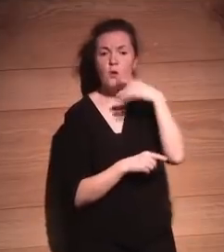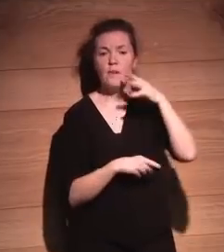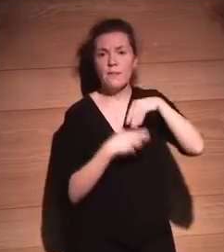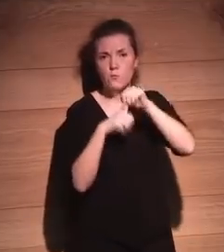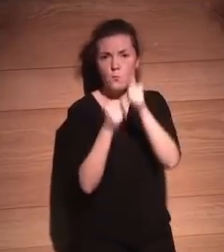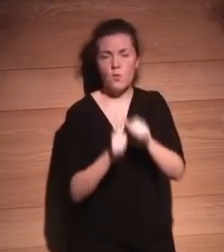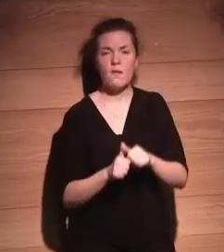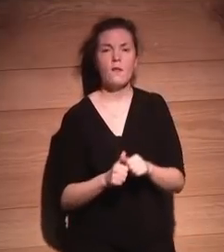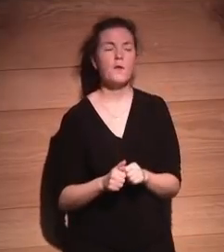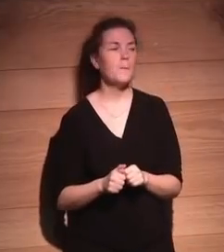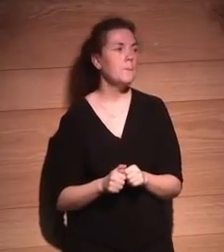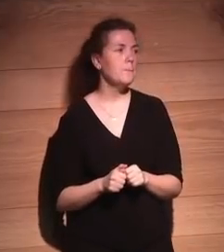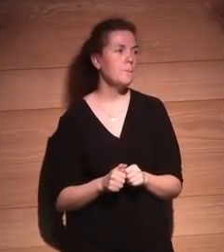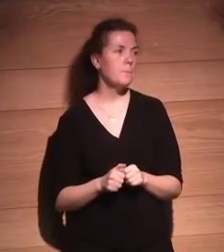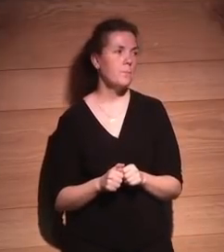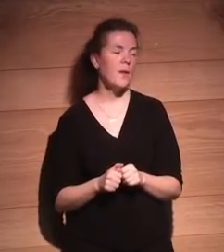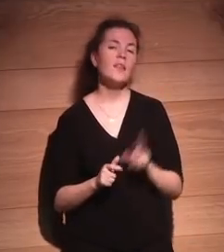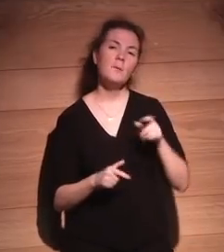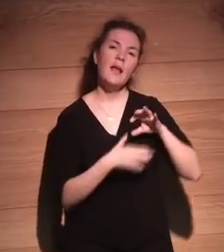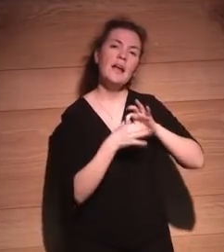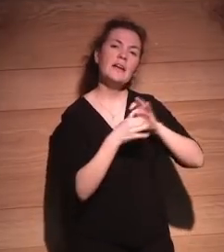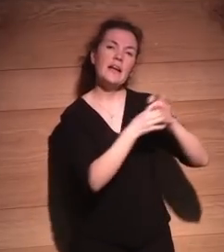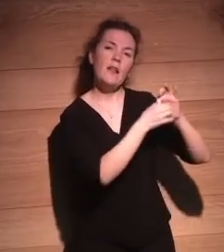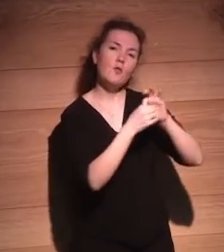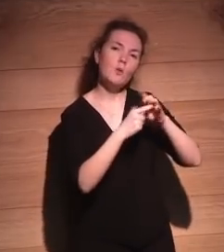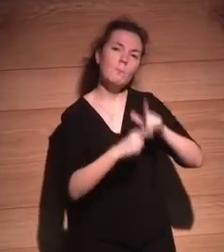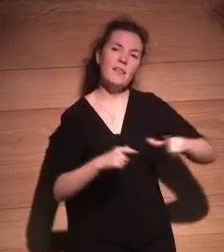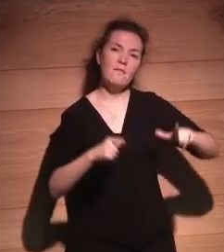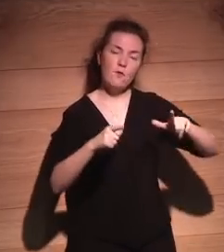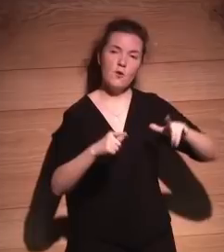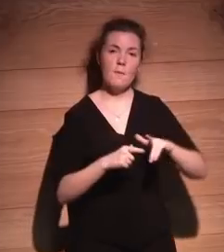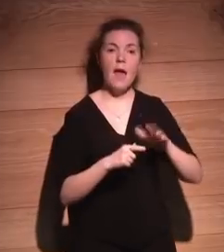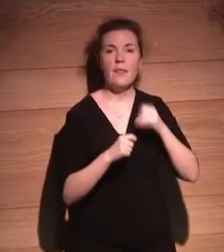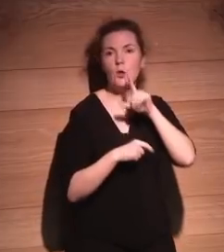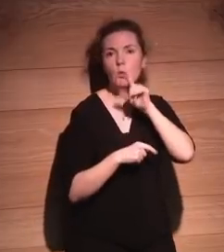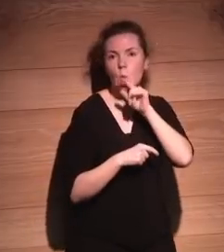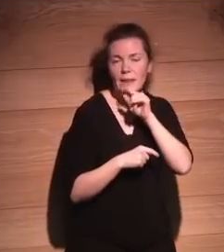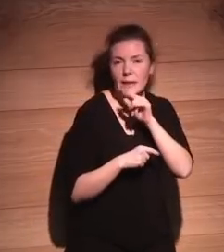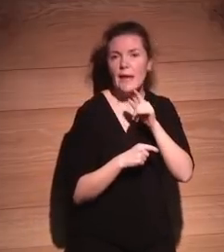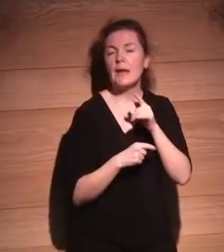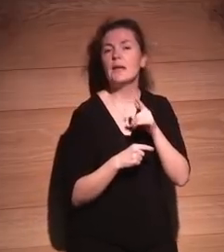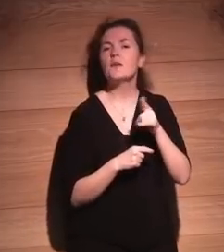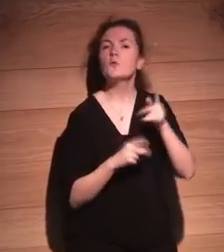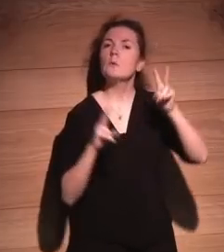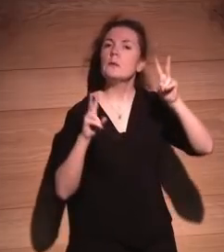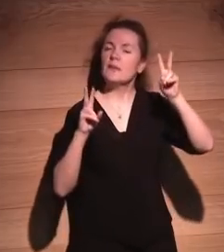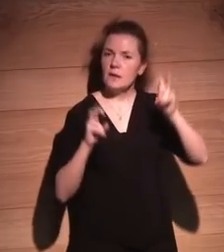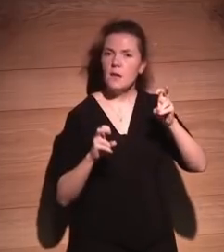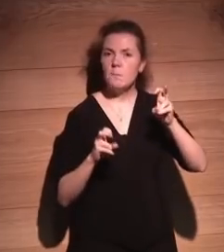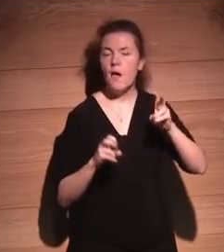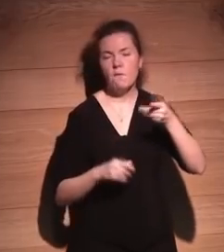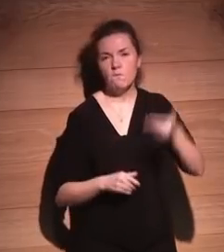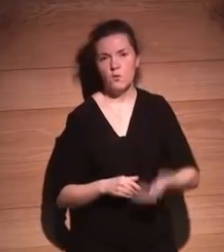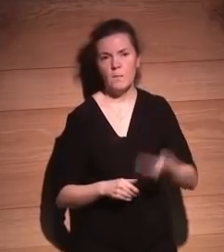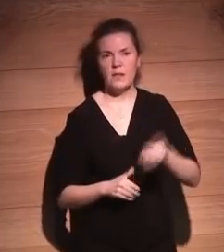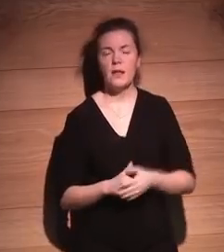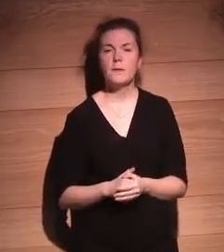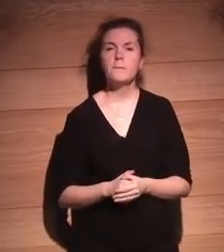modelo. Y la relación con las plataformas, Facebook, Twitter especialmente, que es un tema quizá